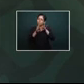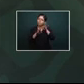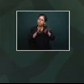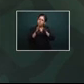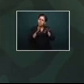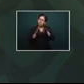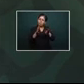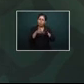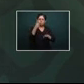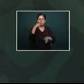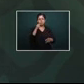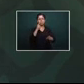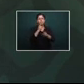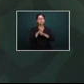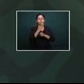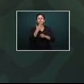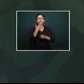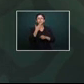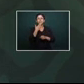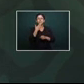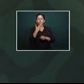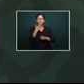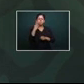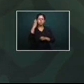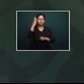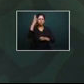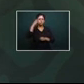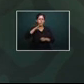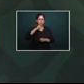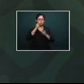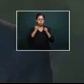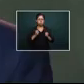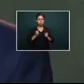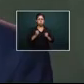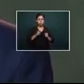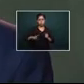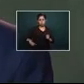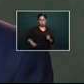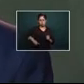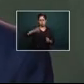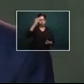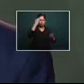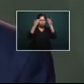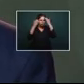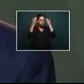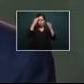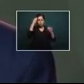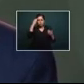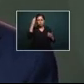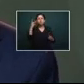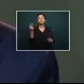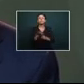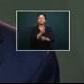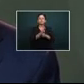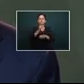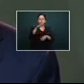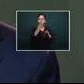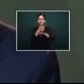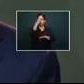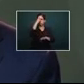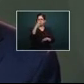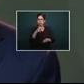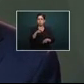está en otras cosas, conoce de lo que está sucediendo. Y eso es muy